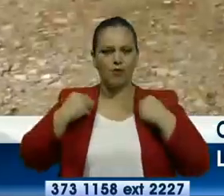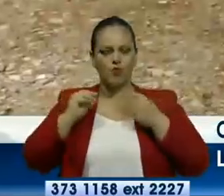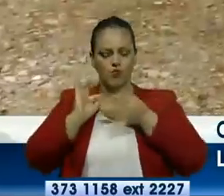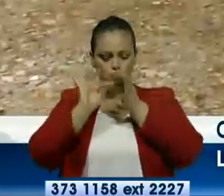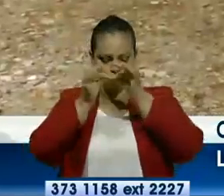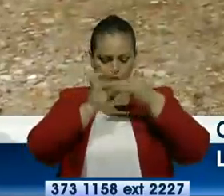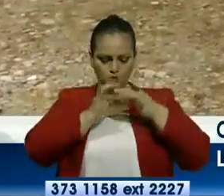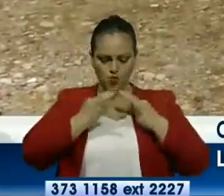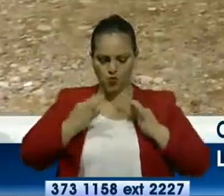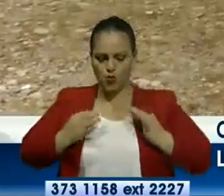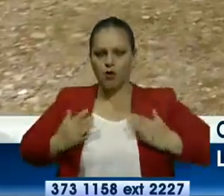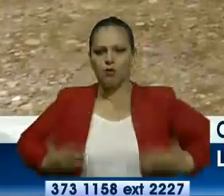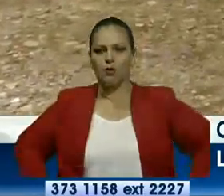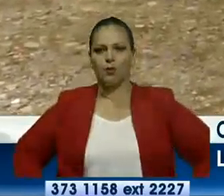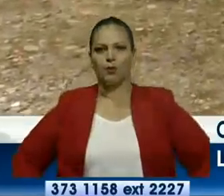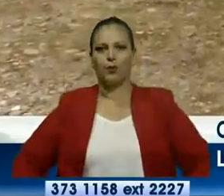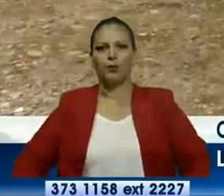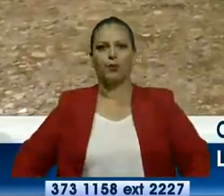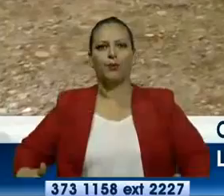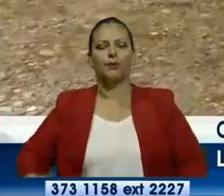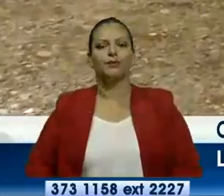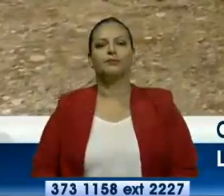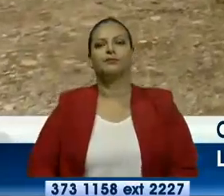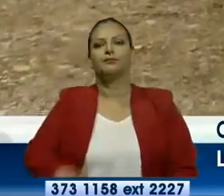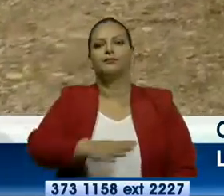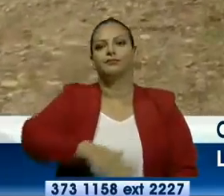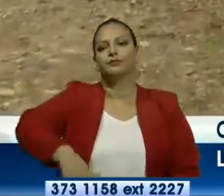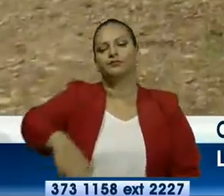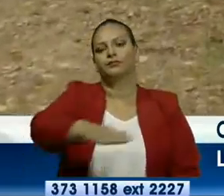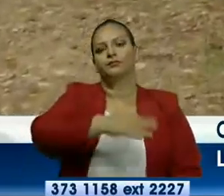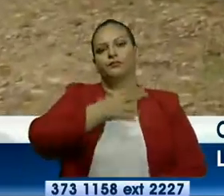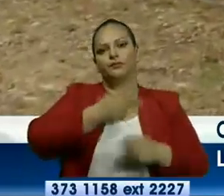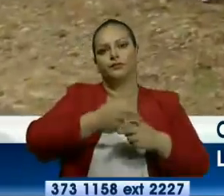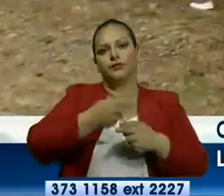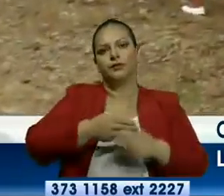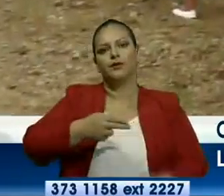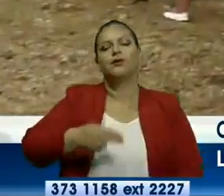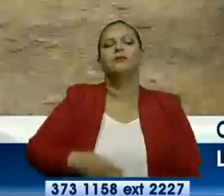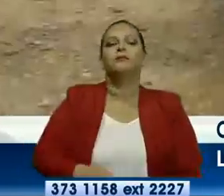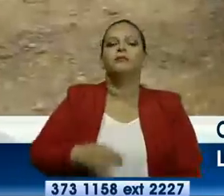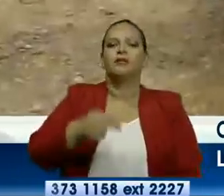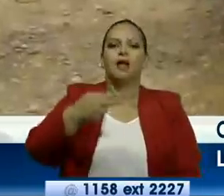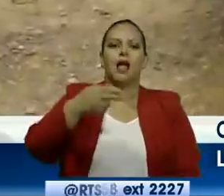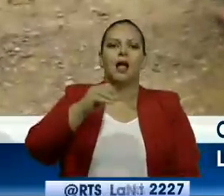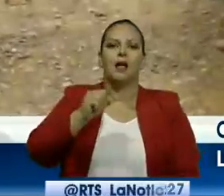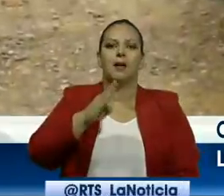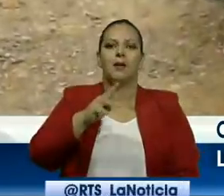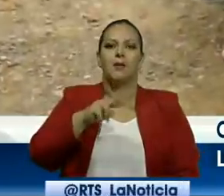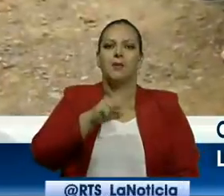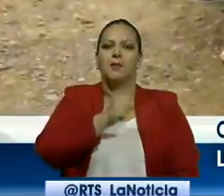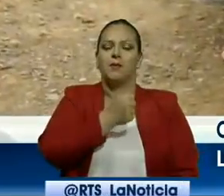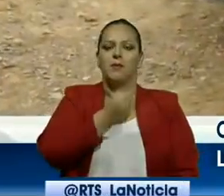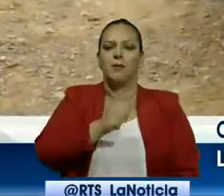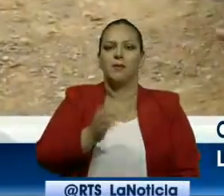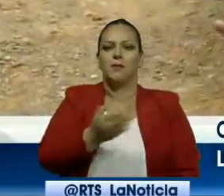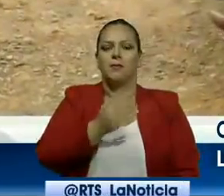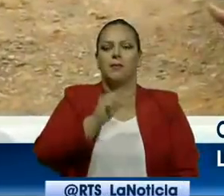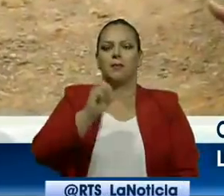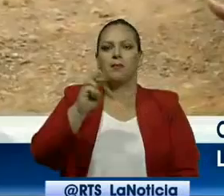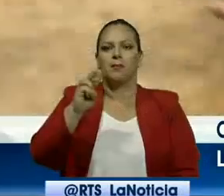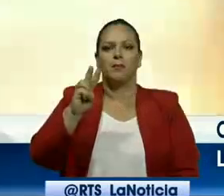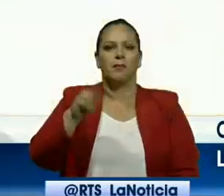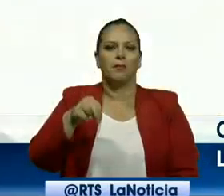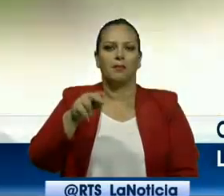En esta ocasión, el humedal Abras de Mantequilla en Vinces fue el escenario de la convocatoria, que cada año es